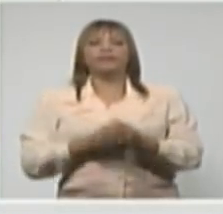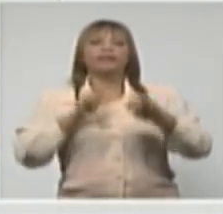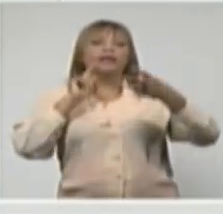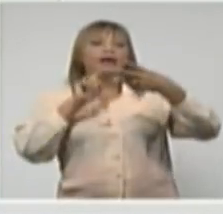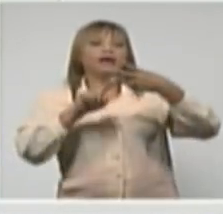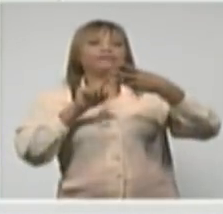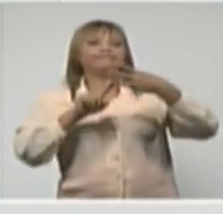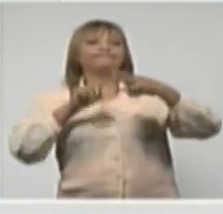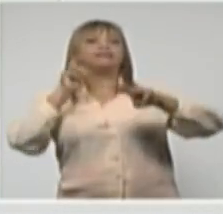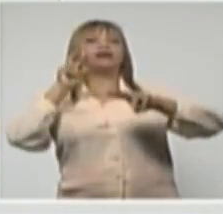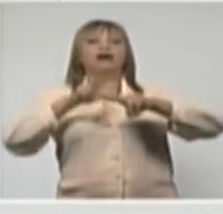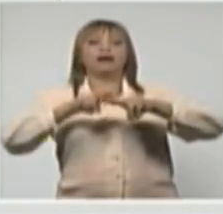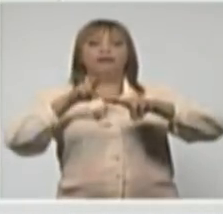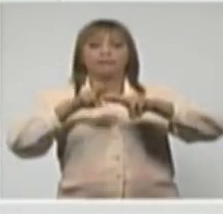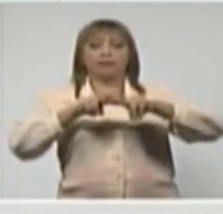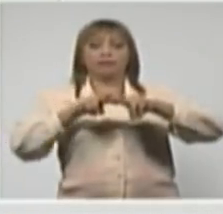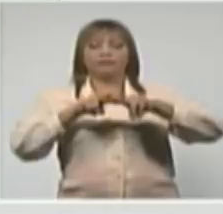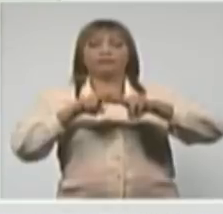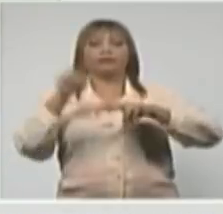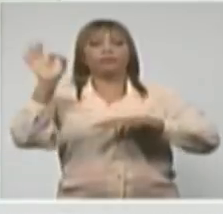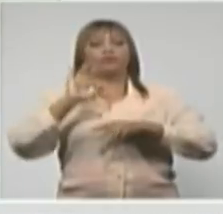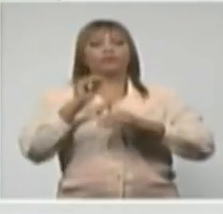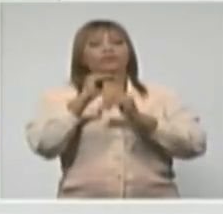una tasa inferior a la de ayer,